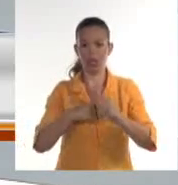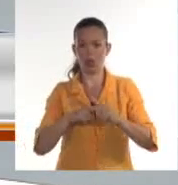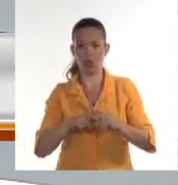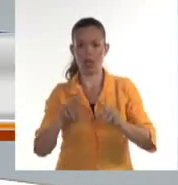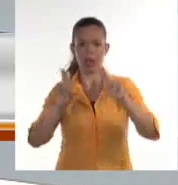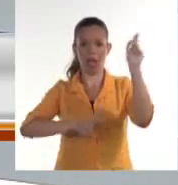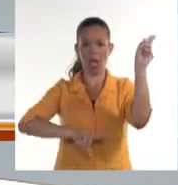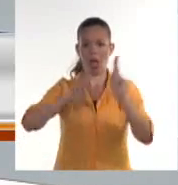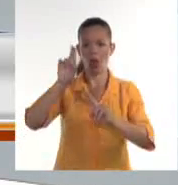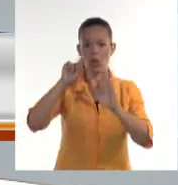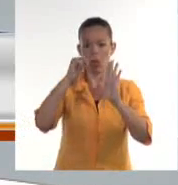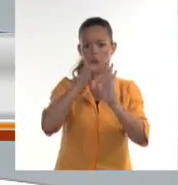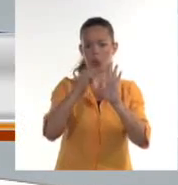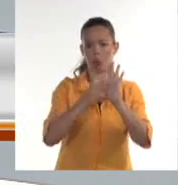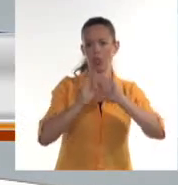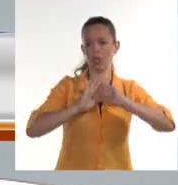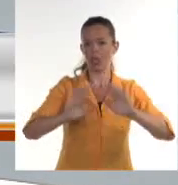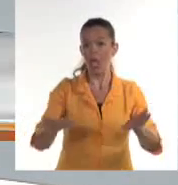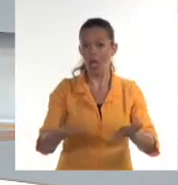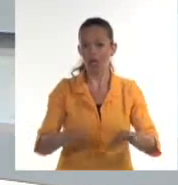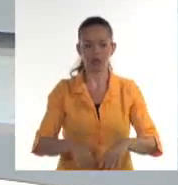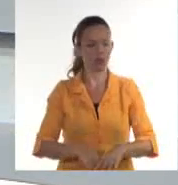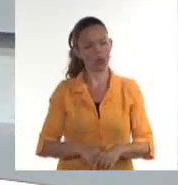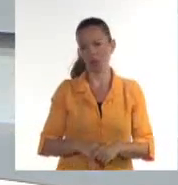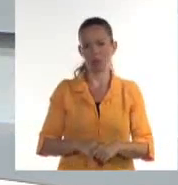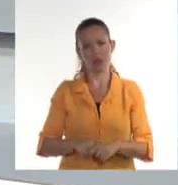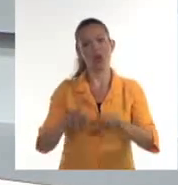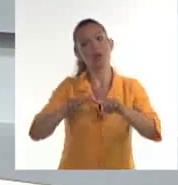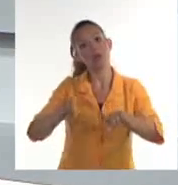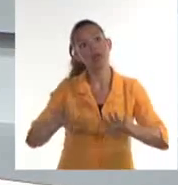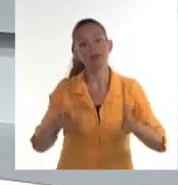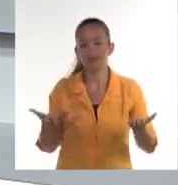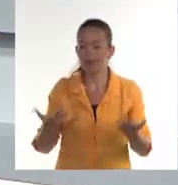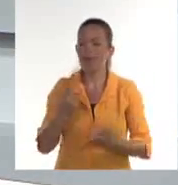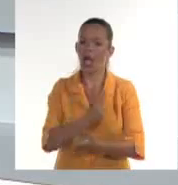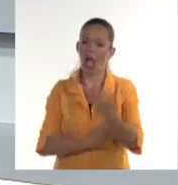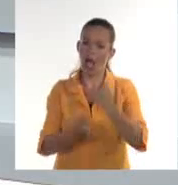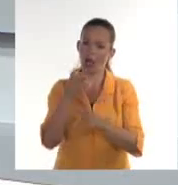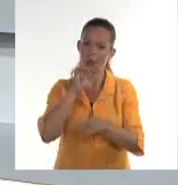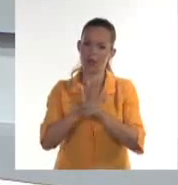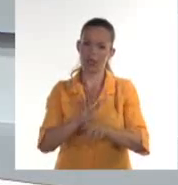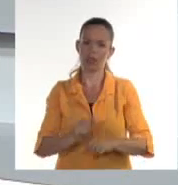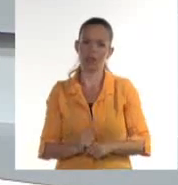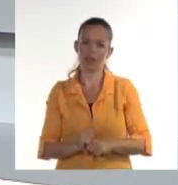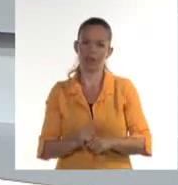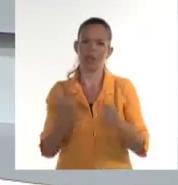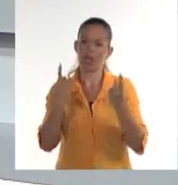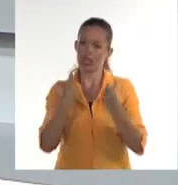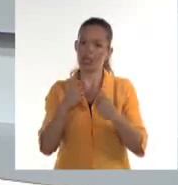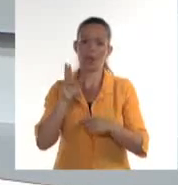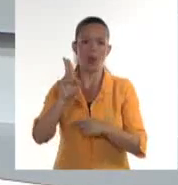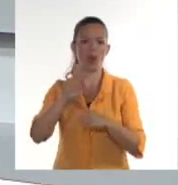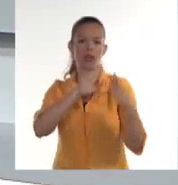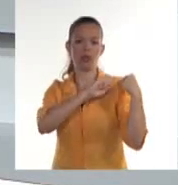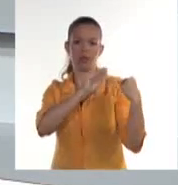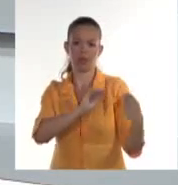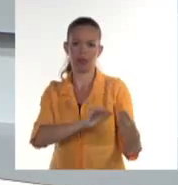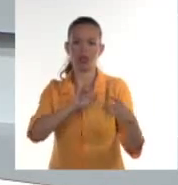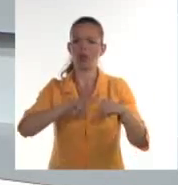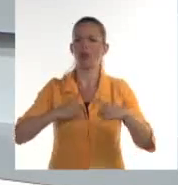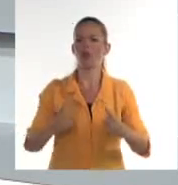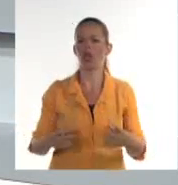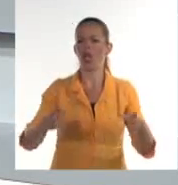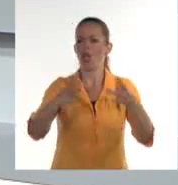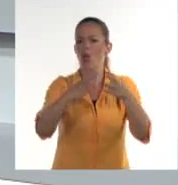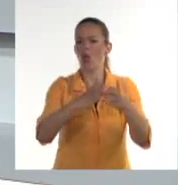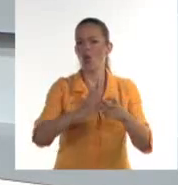por algo inevitablemente hay que empezar. La renuncia de Ariel Henry era necesaria, y no porque fuera una exigencia de las pandillas,